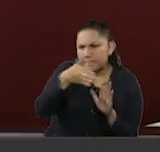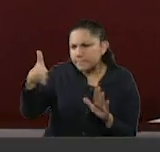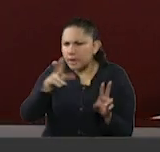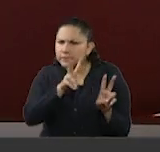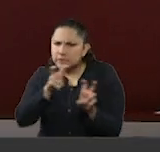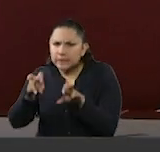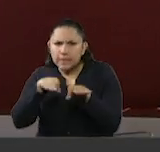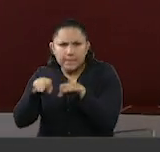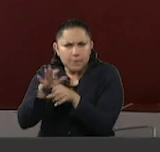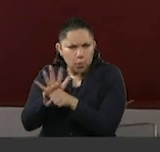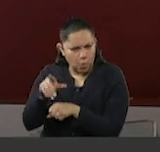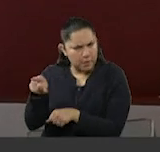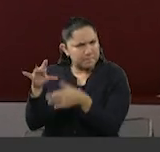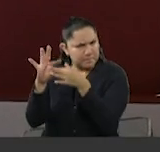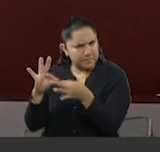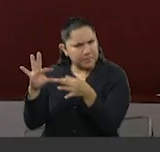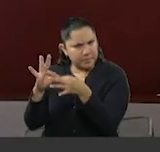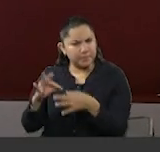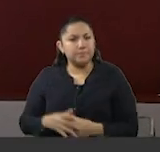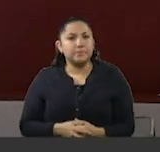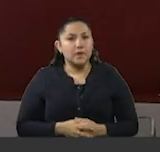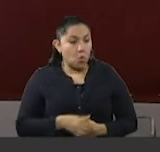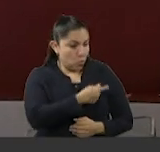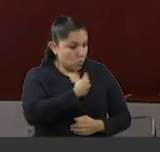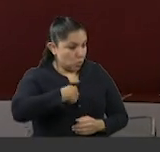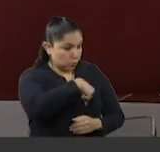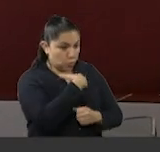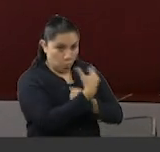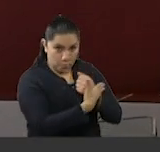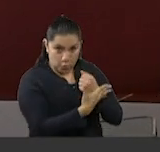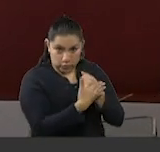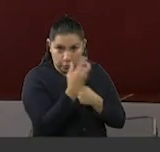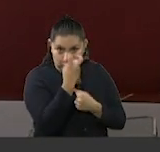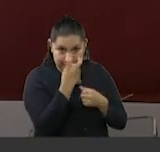Vamos a discutir algo muy importante. ¿Cómo se